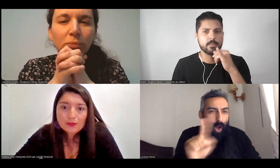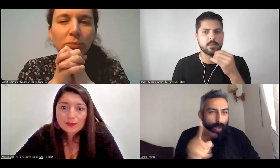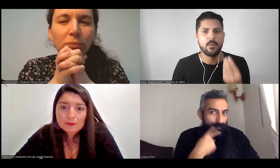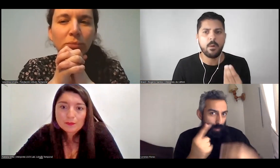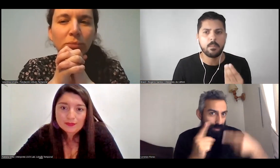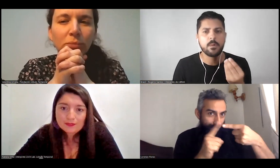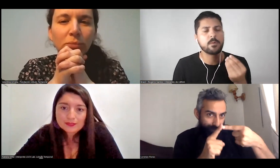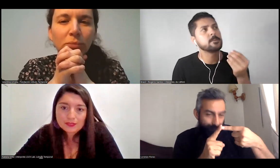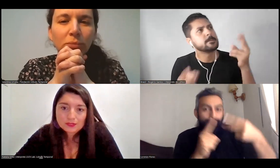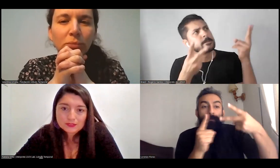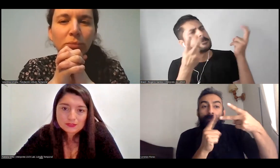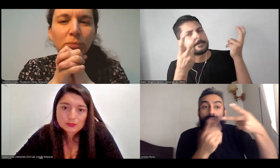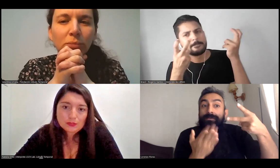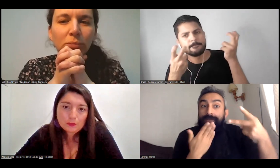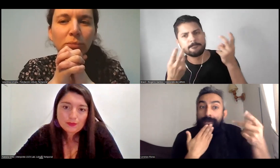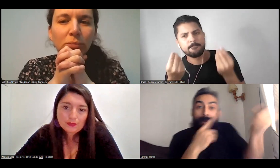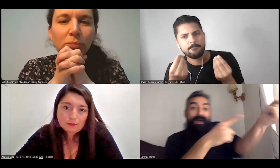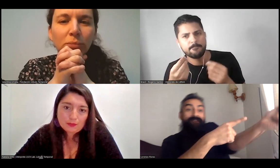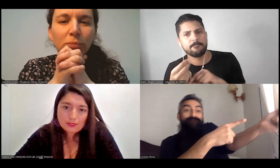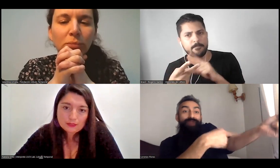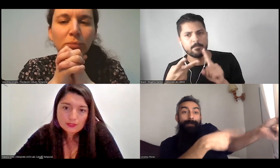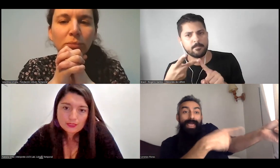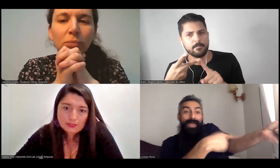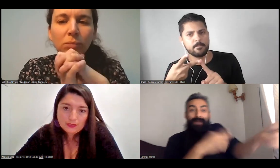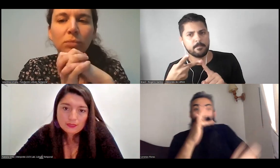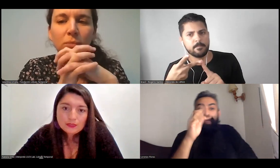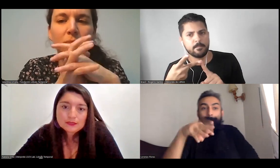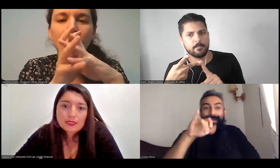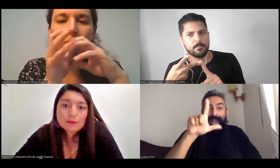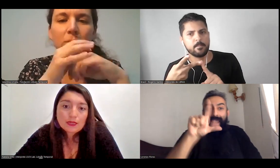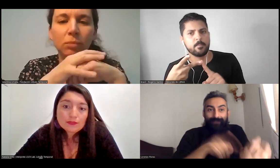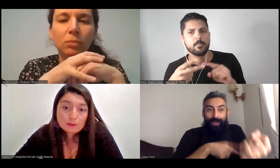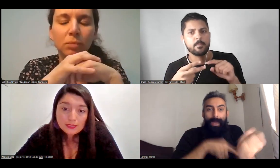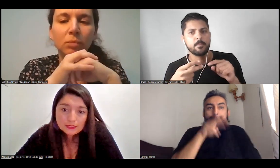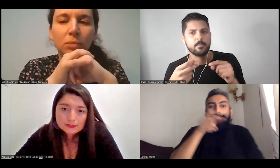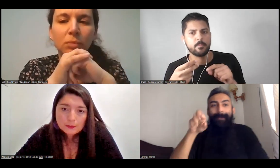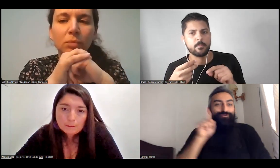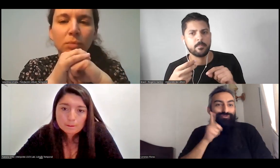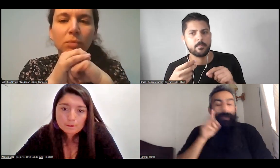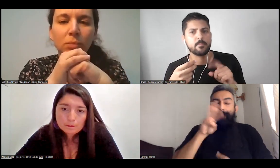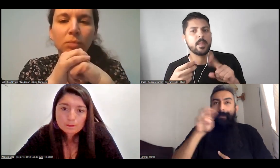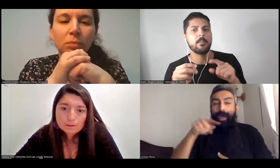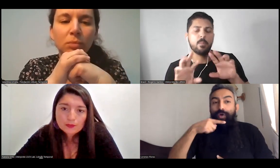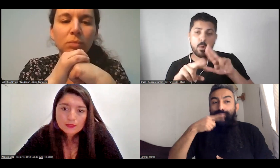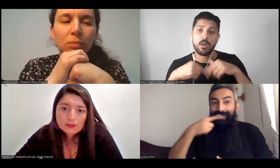ellos pueden ver, ¿cierto? Los pueden ver y trabajar allí. Sí, además las familias,